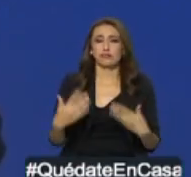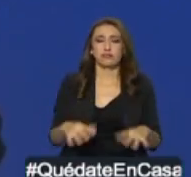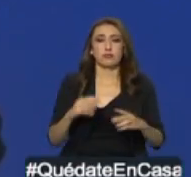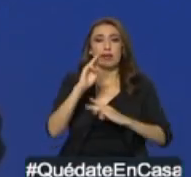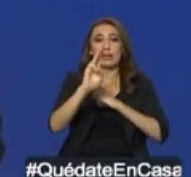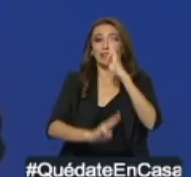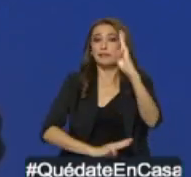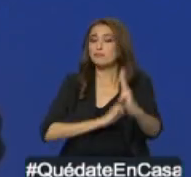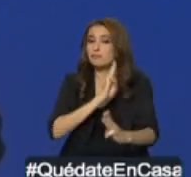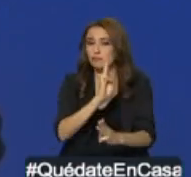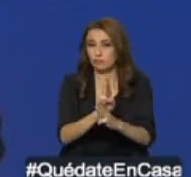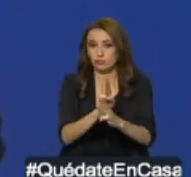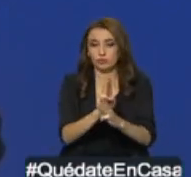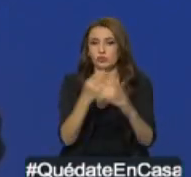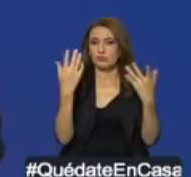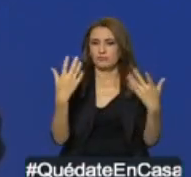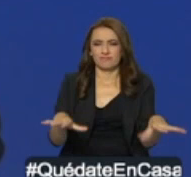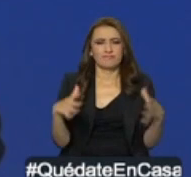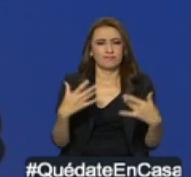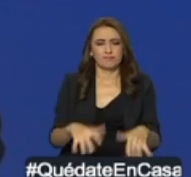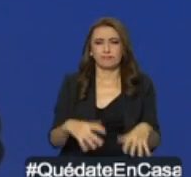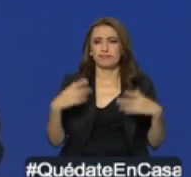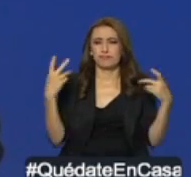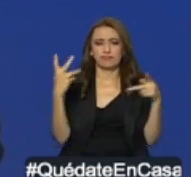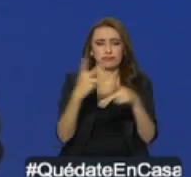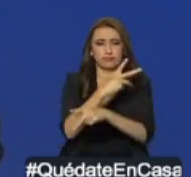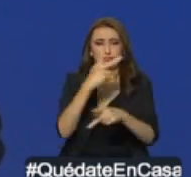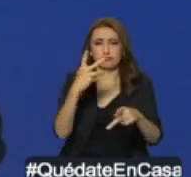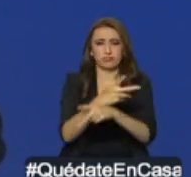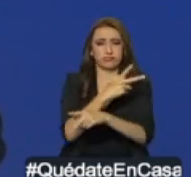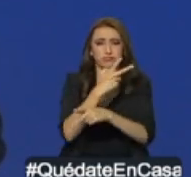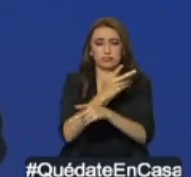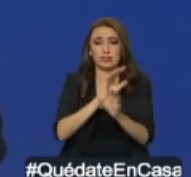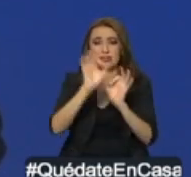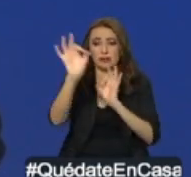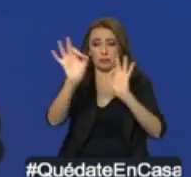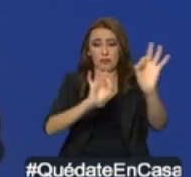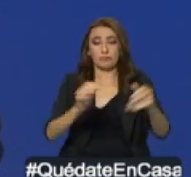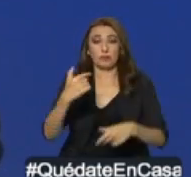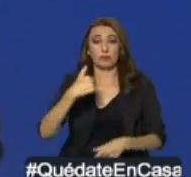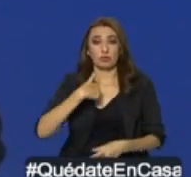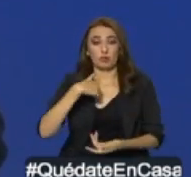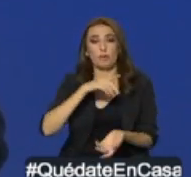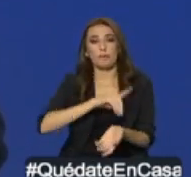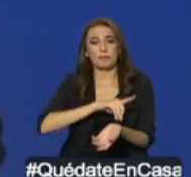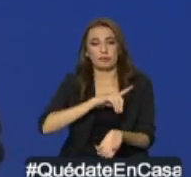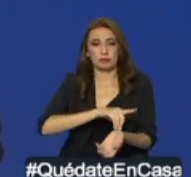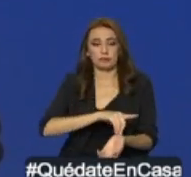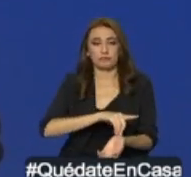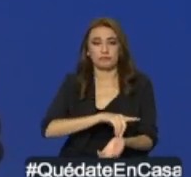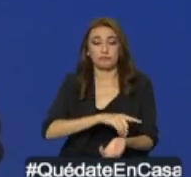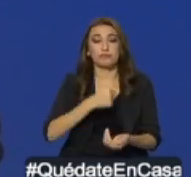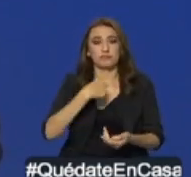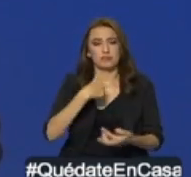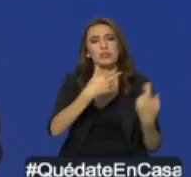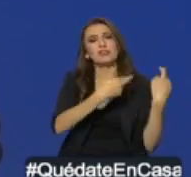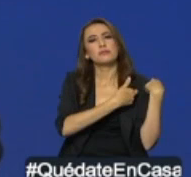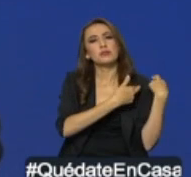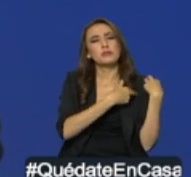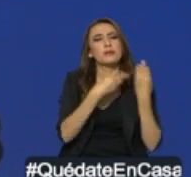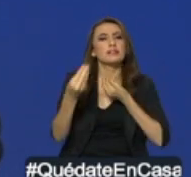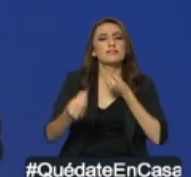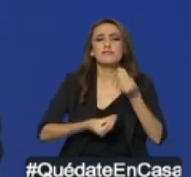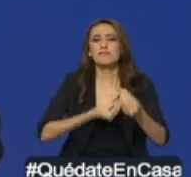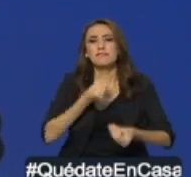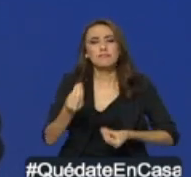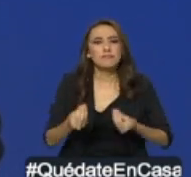crisis globales de la historia de la humanidad soy médico y como tal mi ejercicio se sustenta en